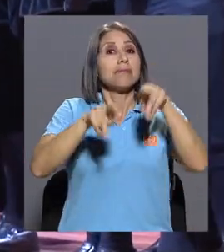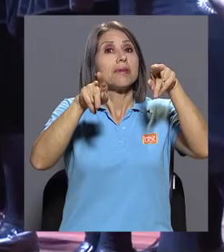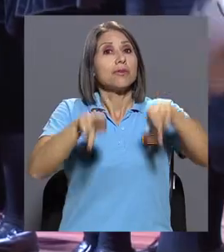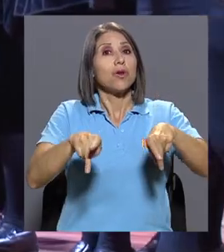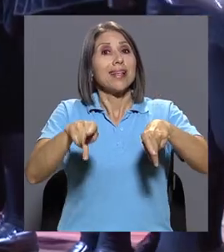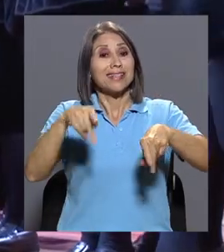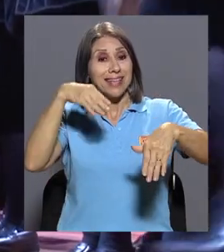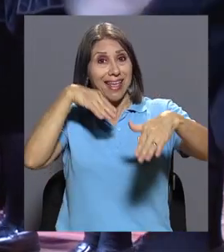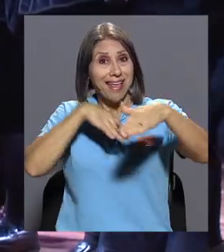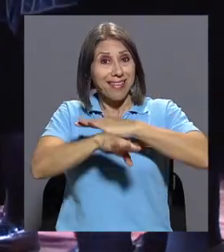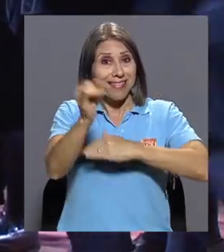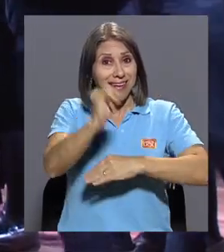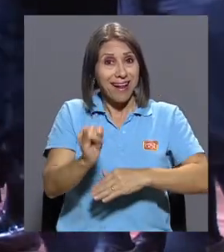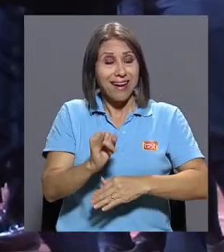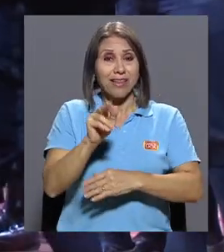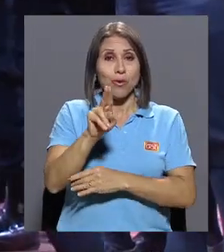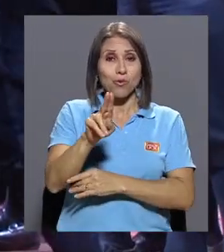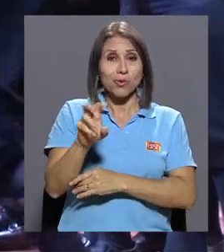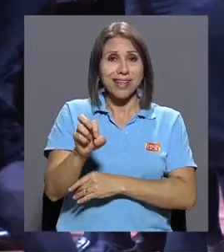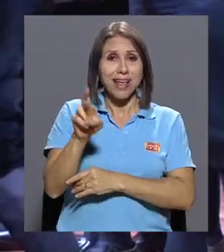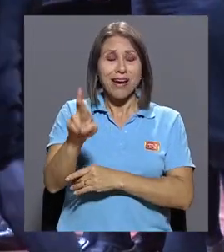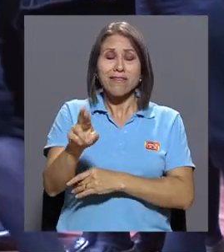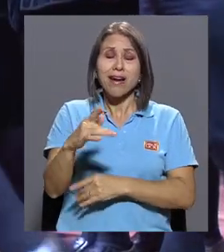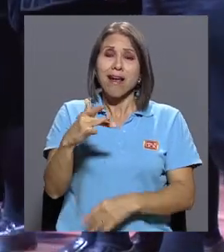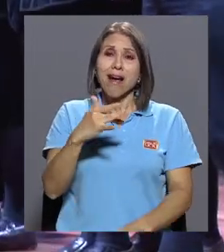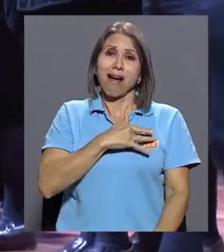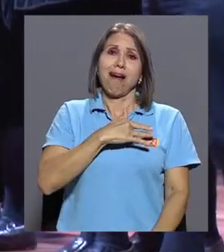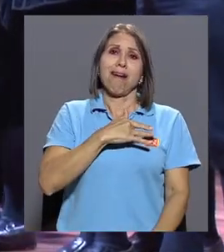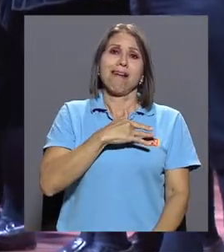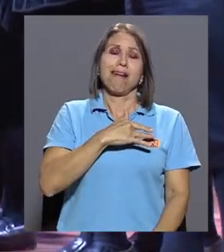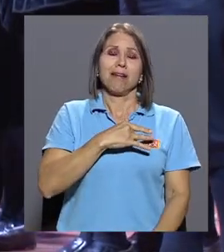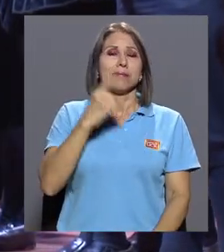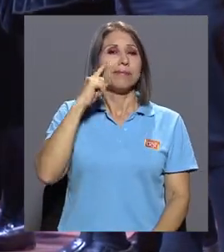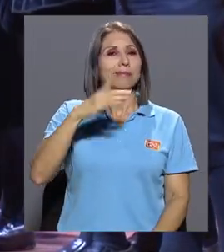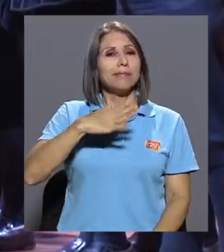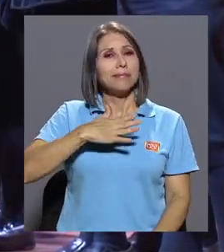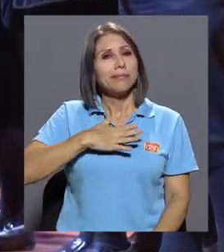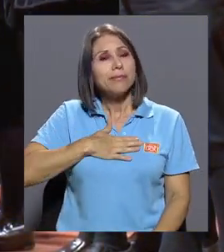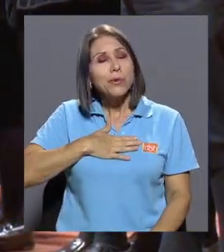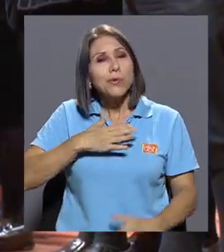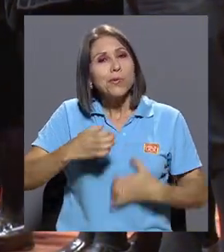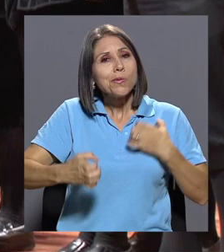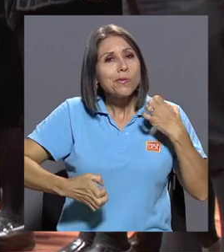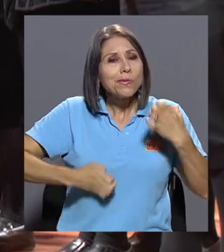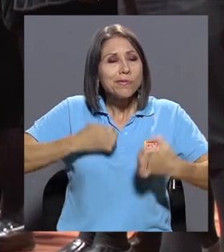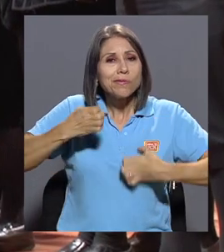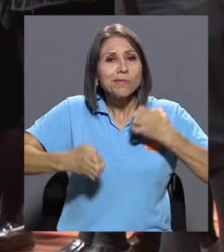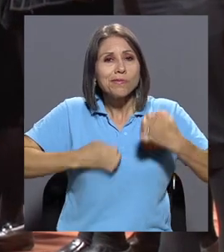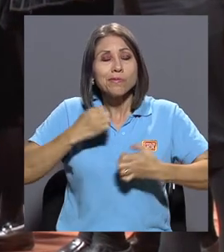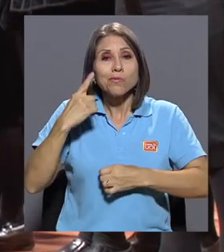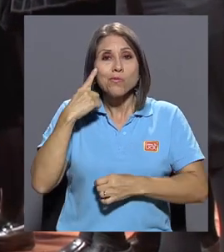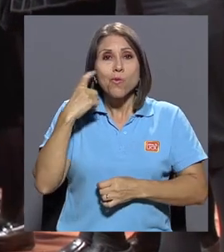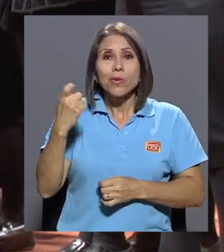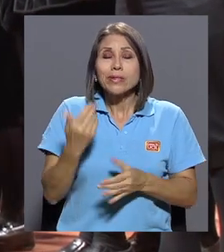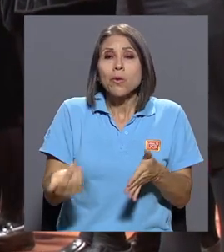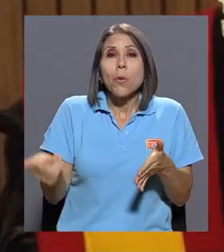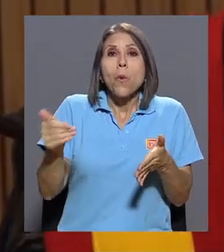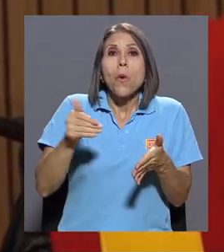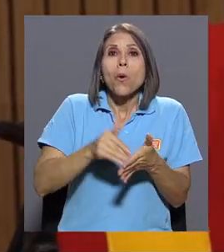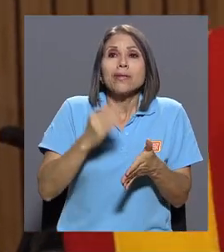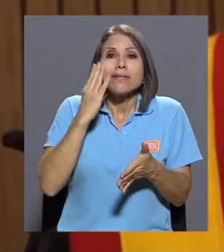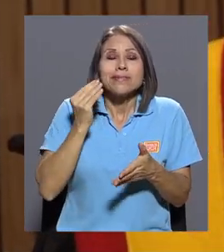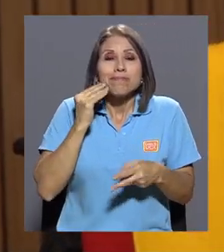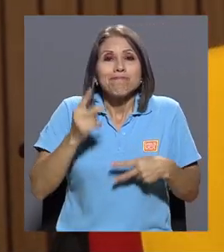de la UCR quedan fascinados. Para mí ha sido emocionante porque es revivir